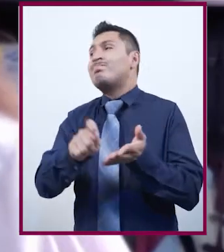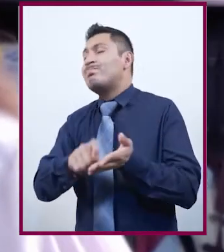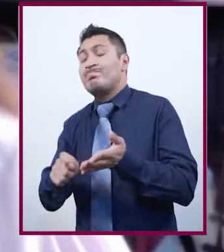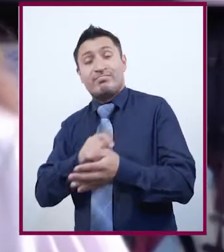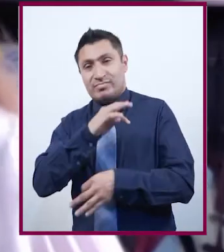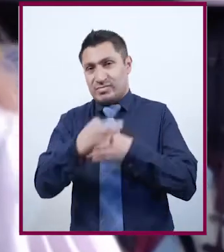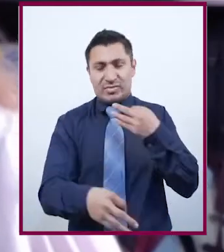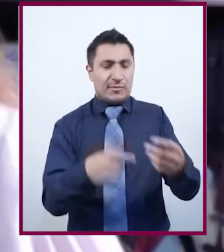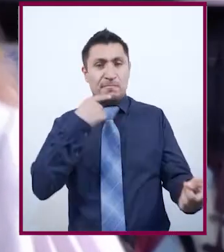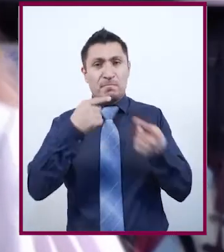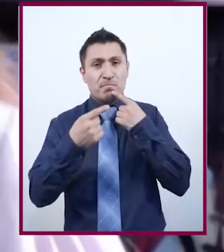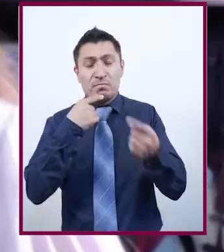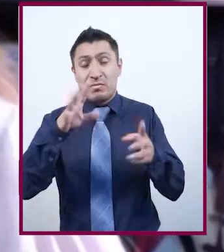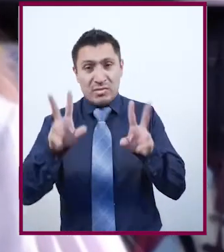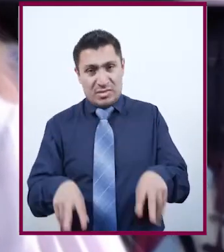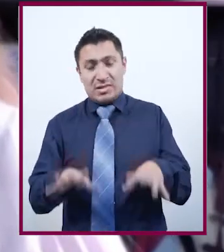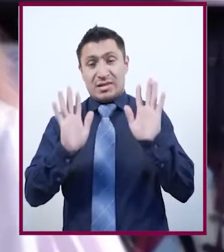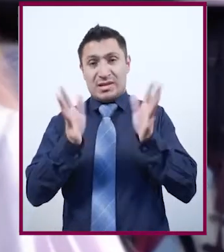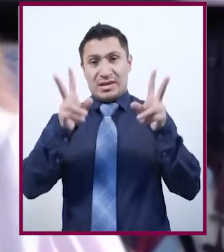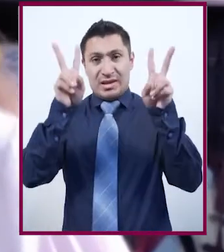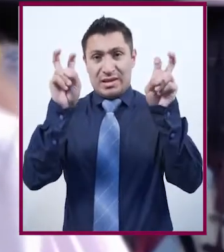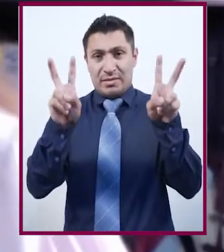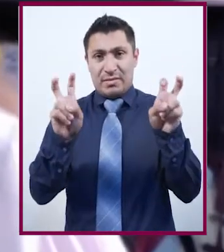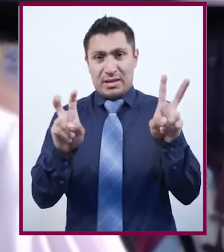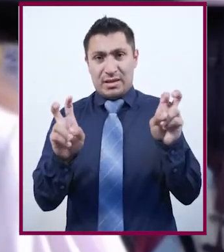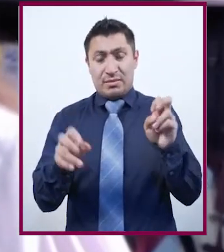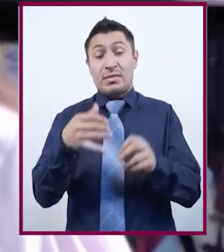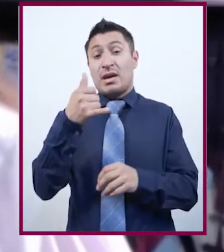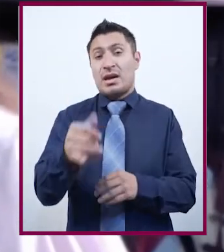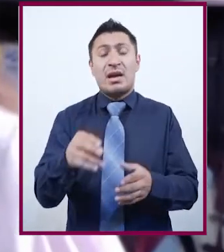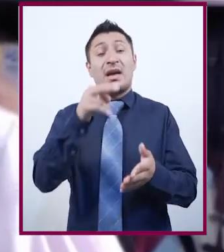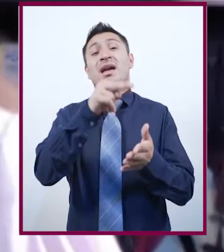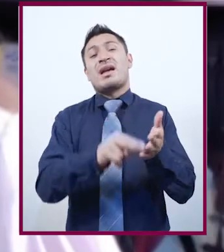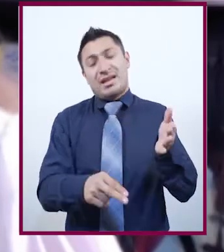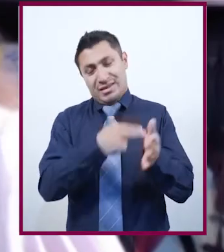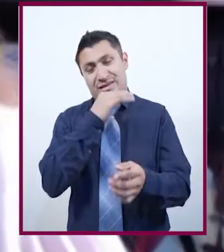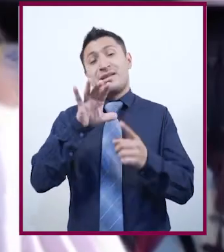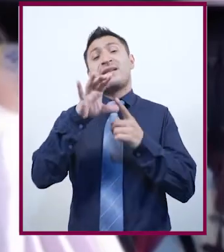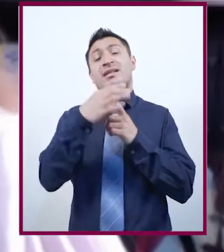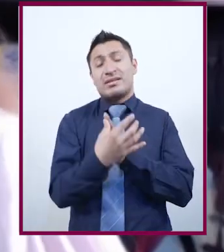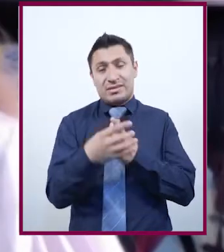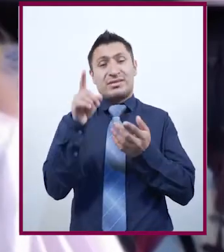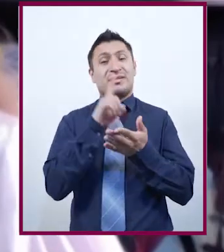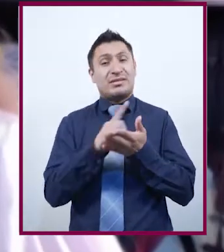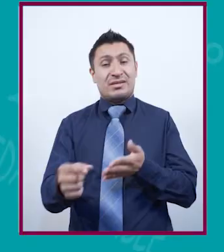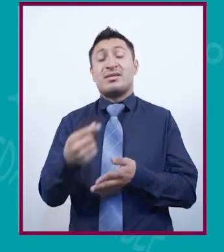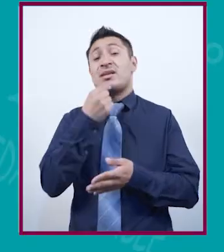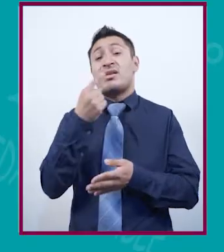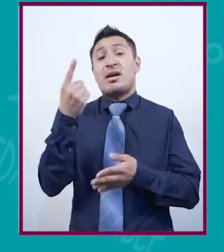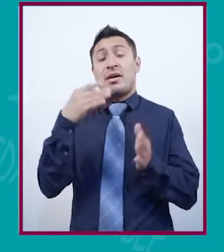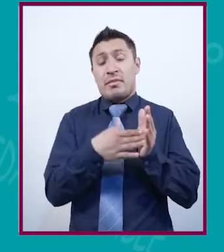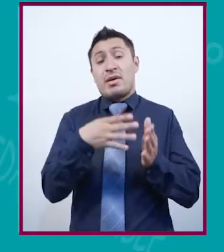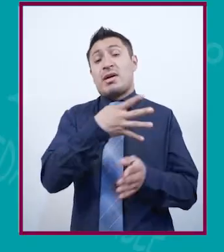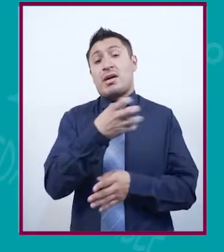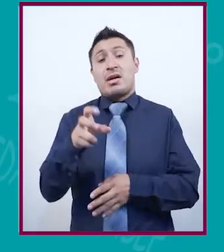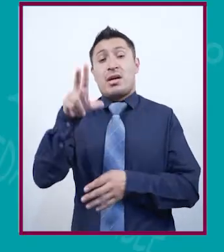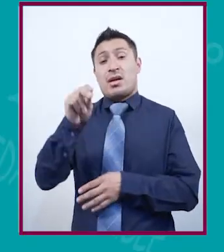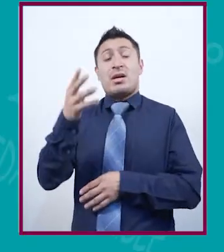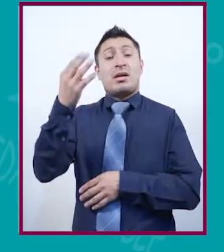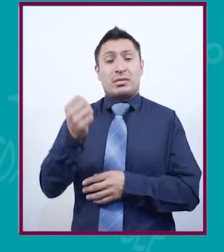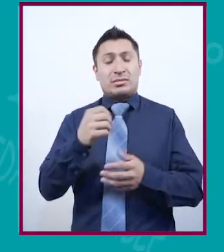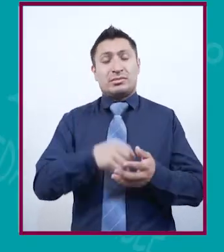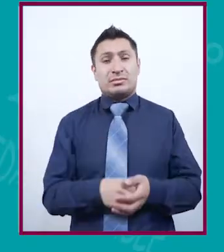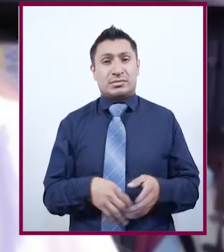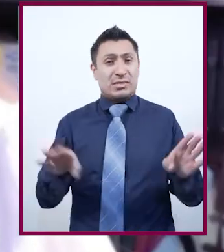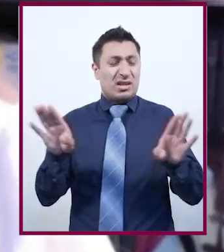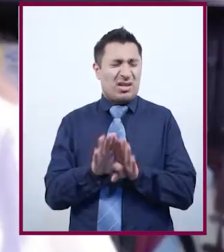estaban sobre la mesa y que se aprueba la Convención de los Derechos del Niño en 1989. ¿Cómo fue que México la